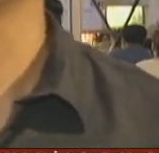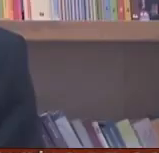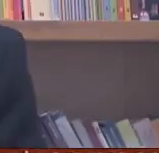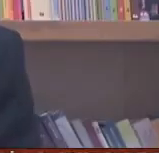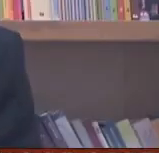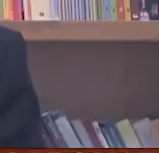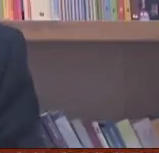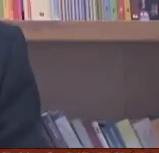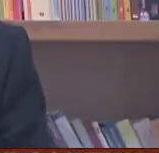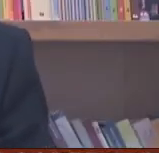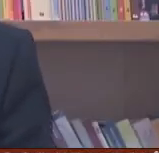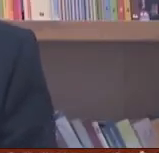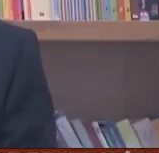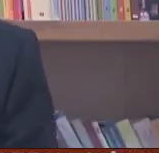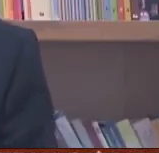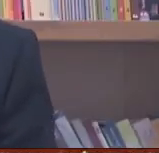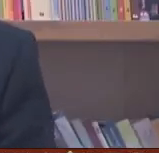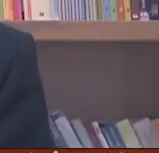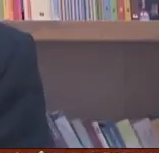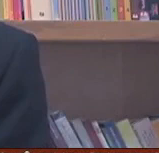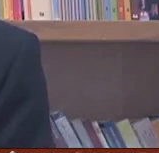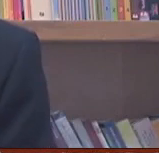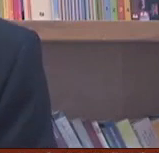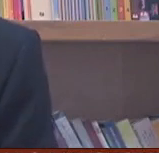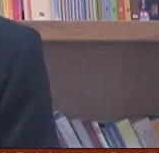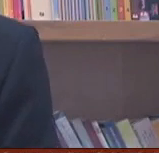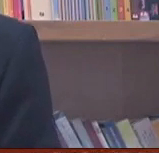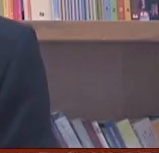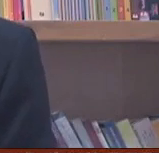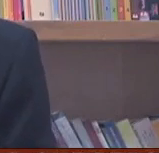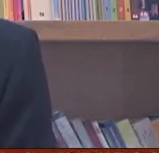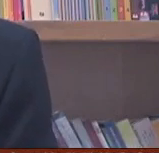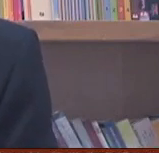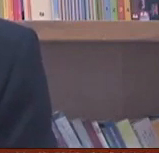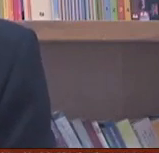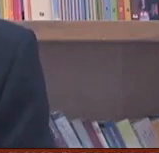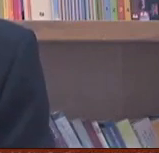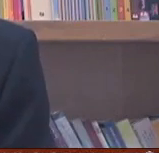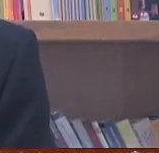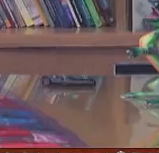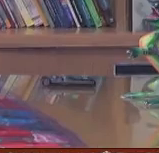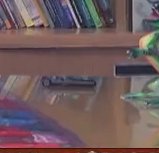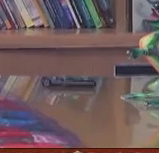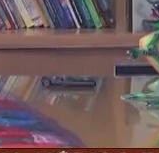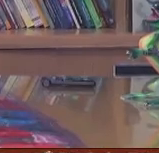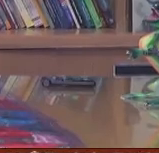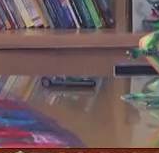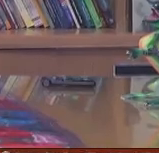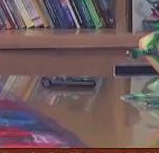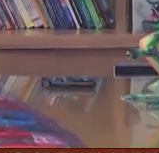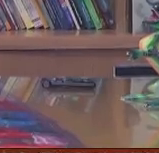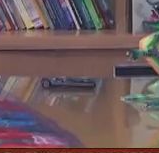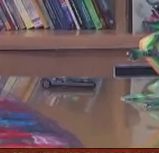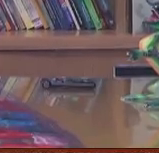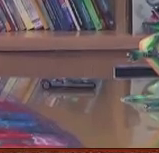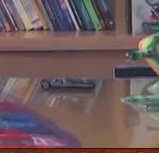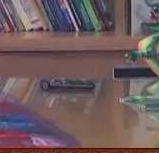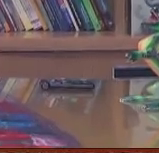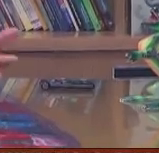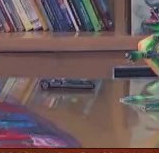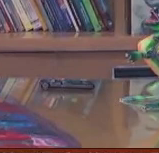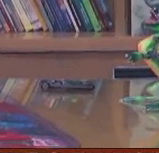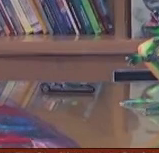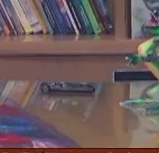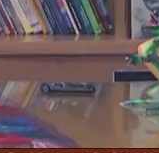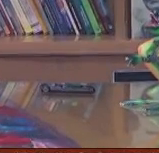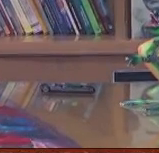poeta mazateco, elegido de manera unánime por su destacada trayectoria, sustituirá a Víctor de la Cruz Pérez, fallecido en septiembre.